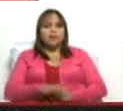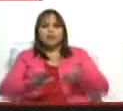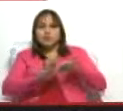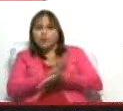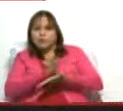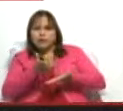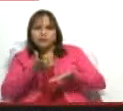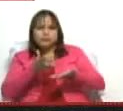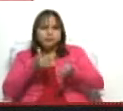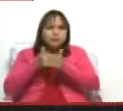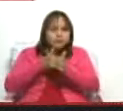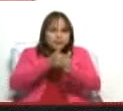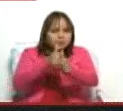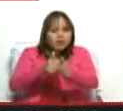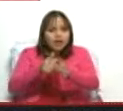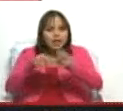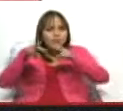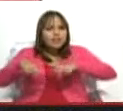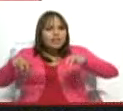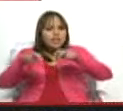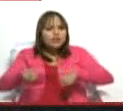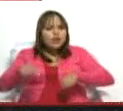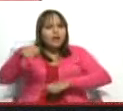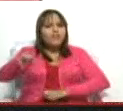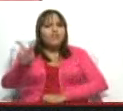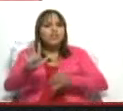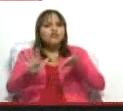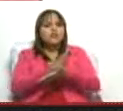seguimiento de lo que ocurría en Venezuela sobre derechos humanos.